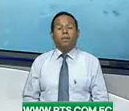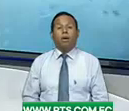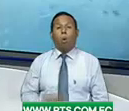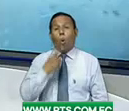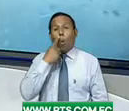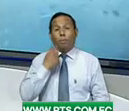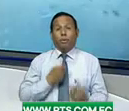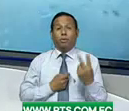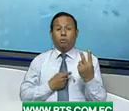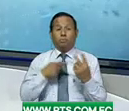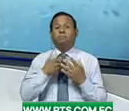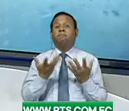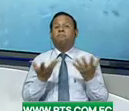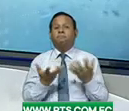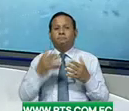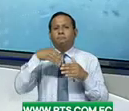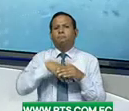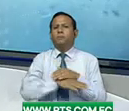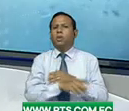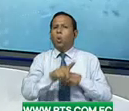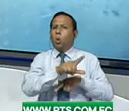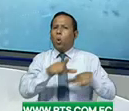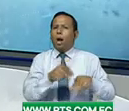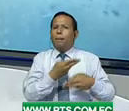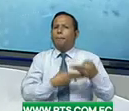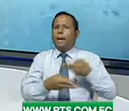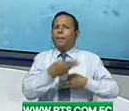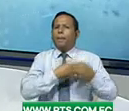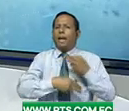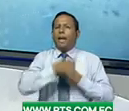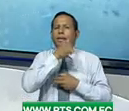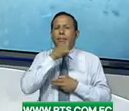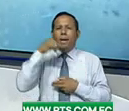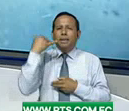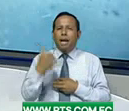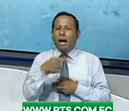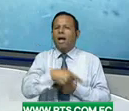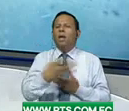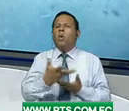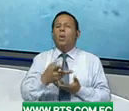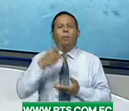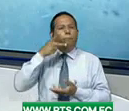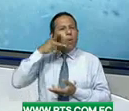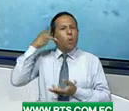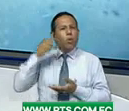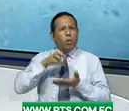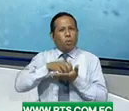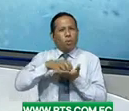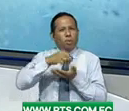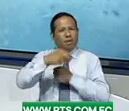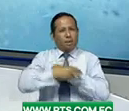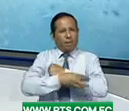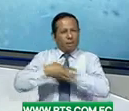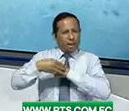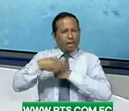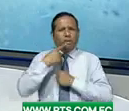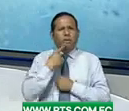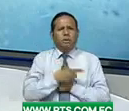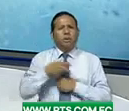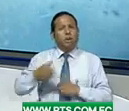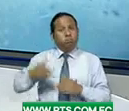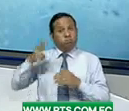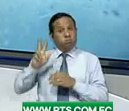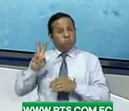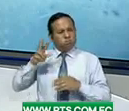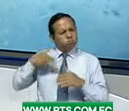sujetos asaltaron una bodega de expendio de cerveza en Puyos, en la provincia de Pastaza. Los zampones sometieron al encargado del lugar con una pistola